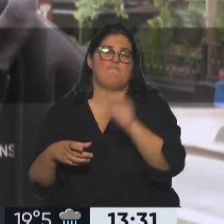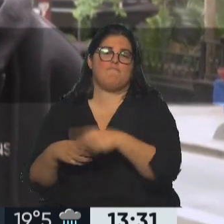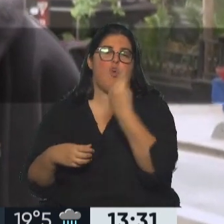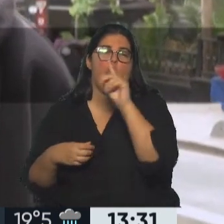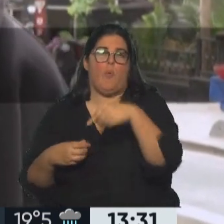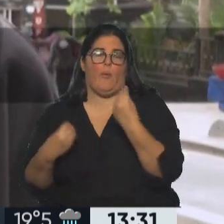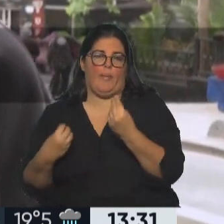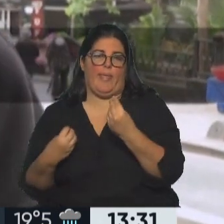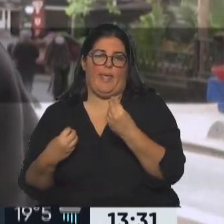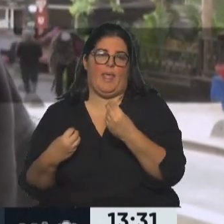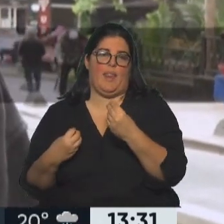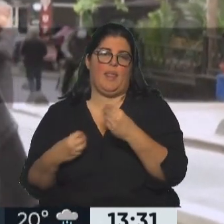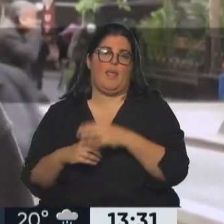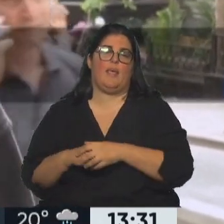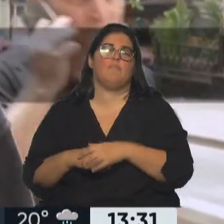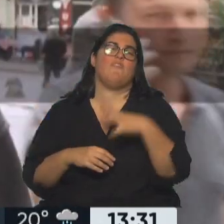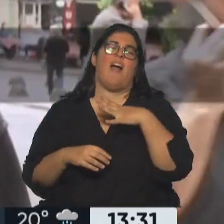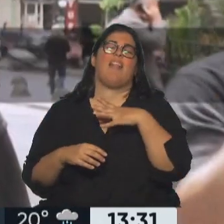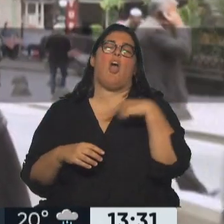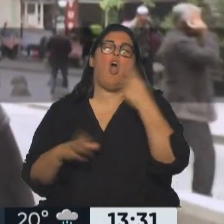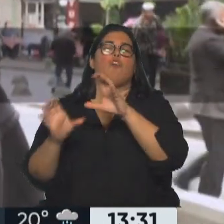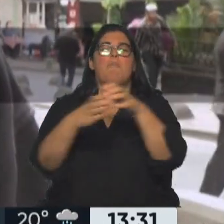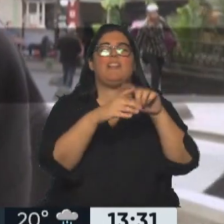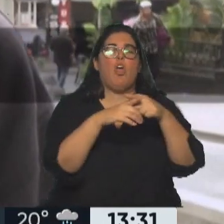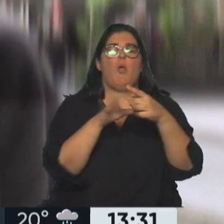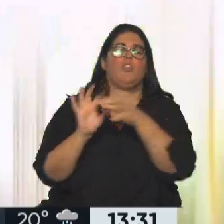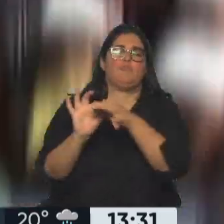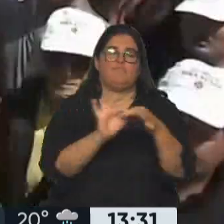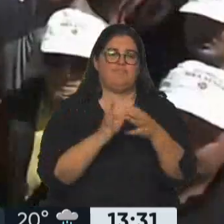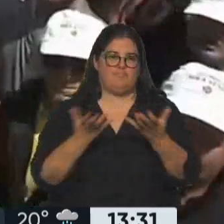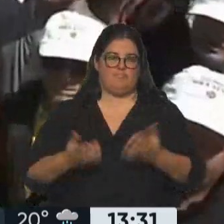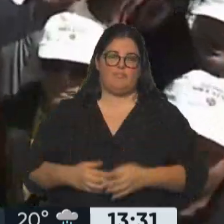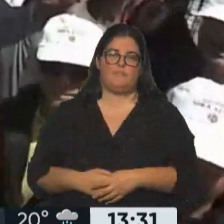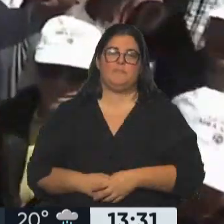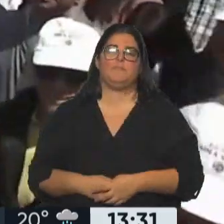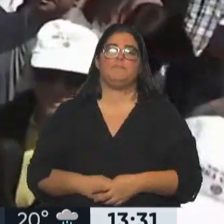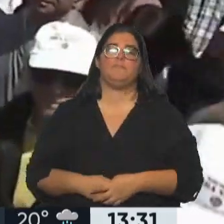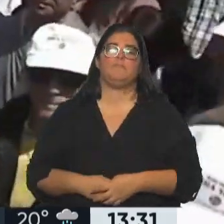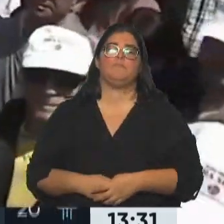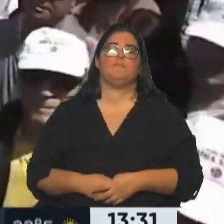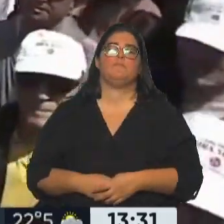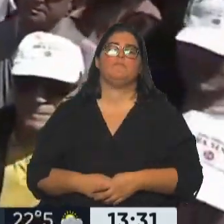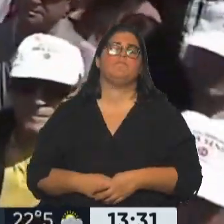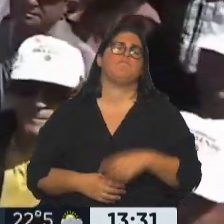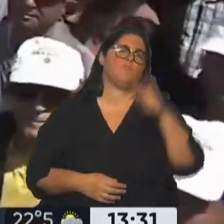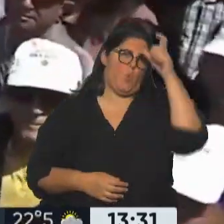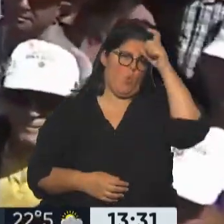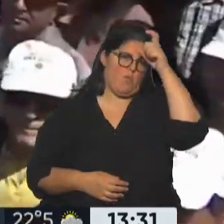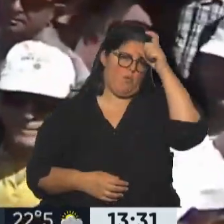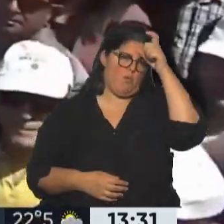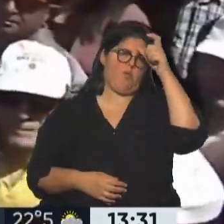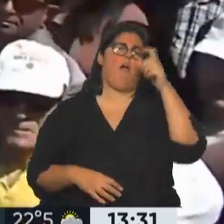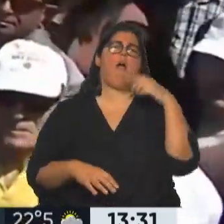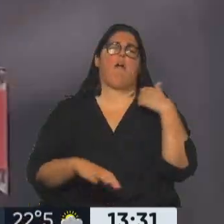partilerle arasına mesafe koymamasına bağlıyorum. Sonuçta milliyetçi de bir ülkeyiz. Con una presencia nítida en Turquía desde mediados de